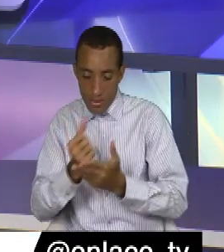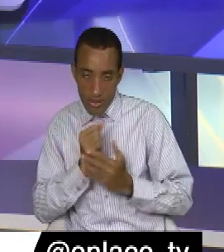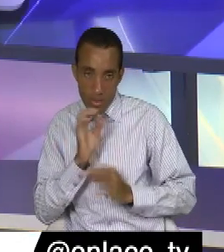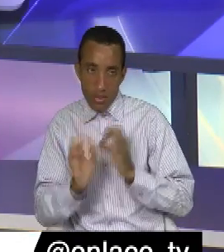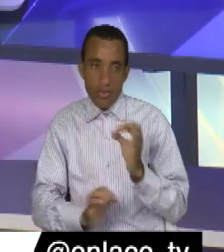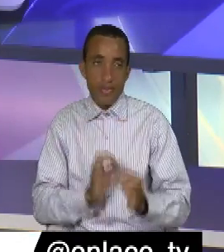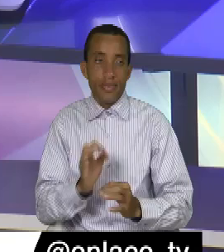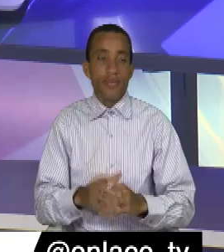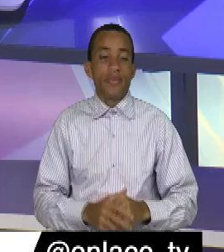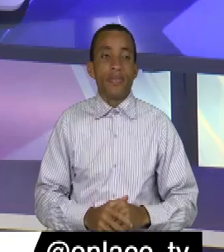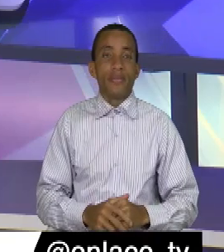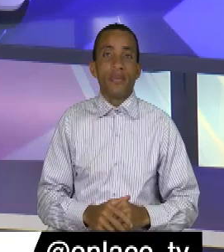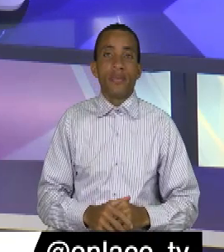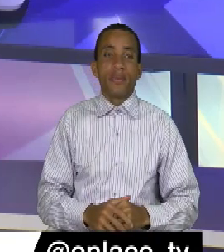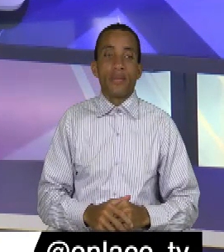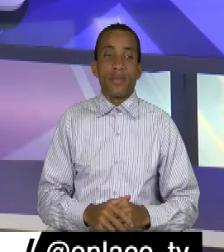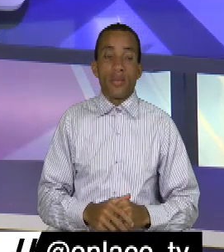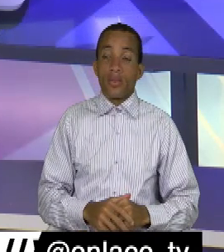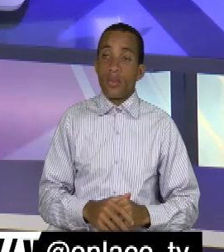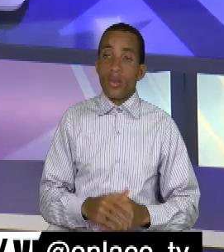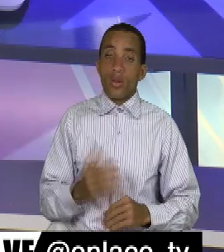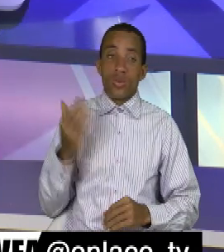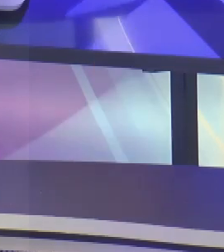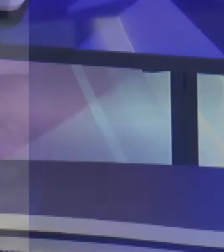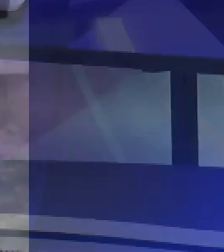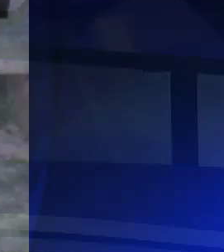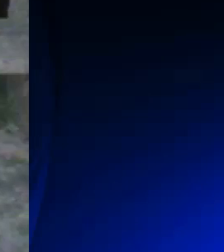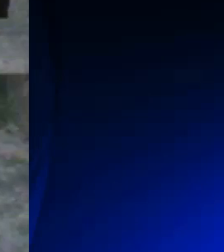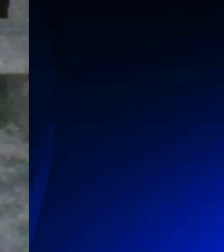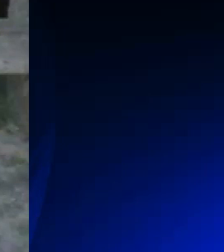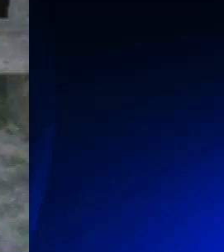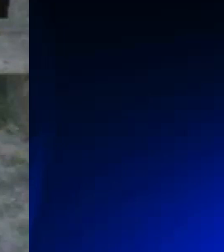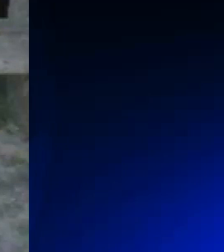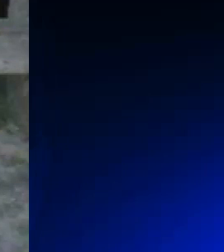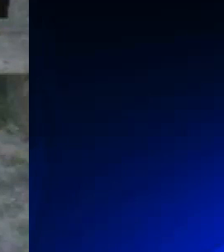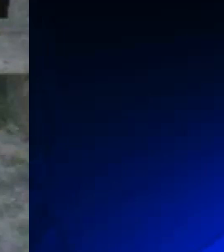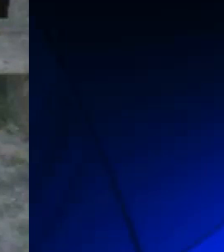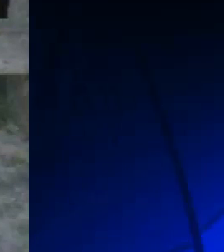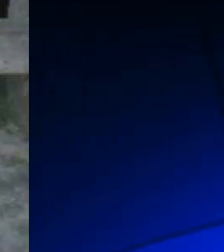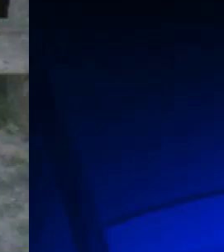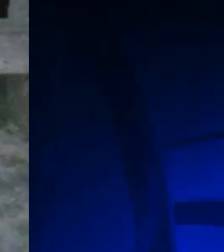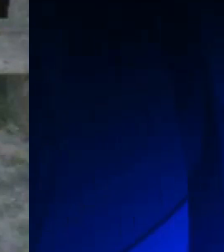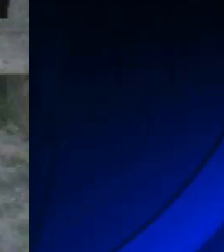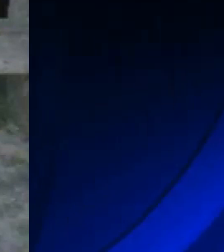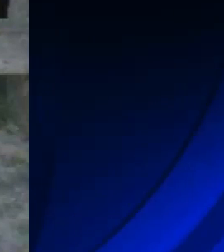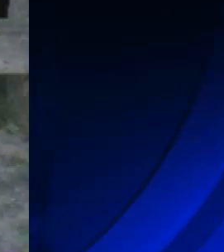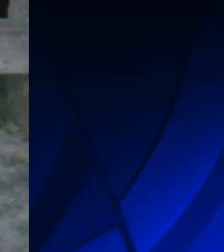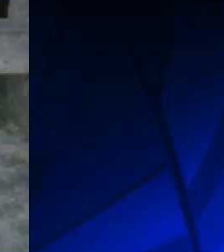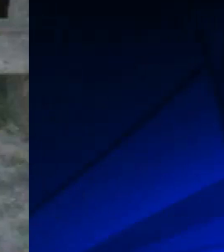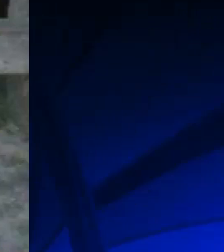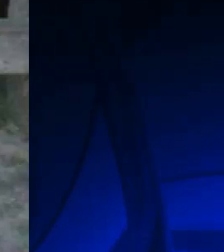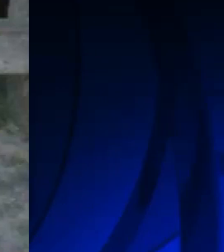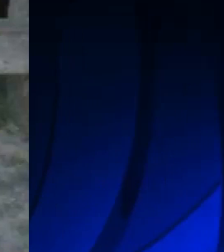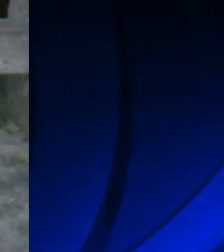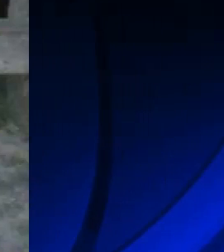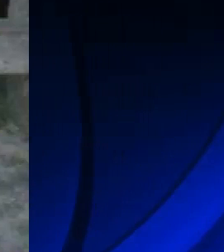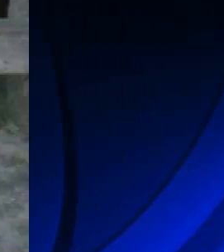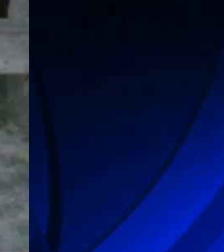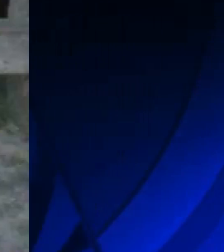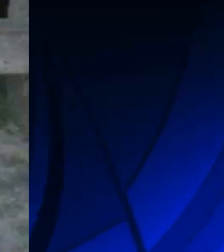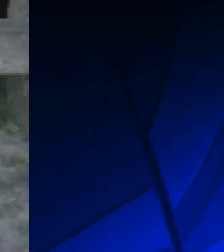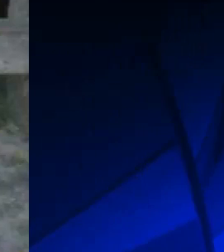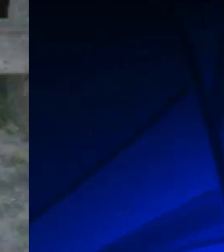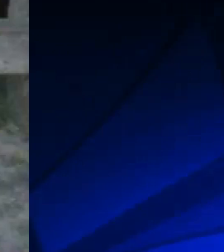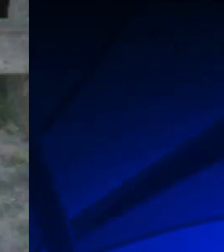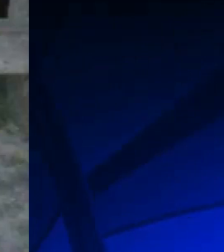Y en las últimas horas en la clínica Magdalena falleció el joven que era el acompañante del pescador que el pasado domingo sufrió un accidente